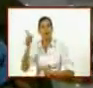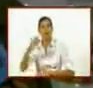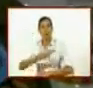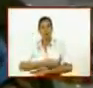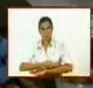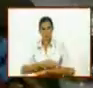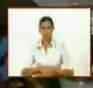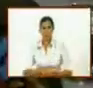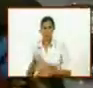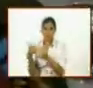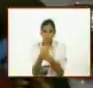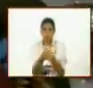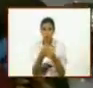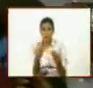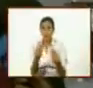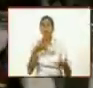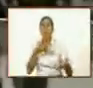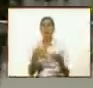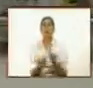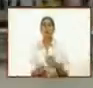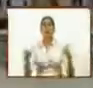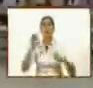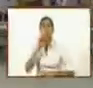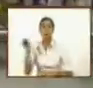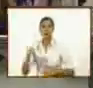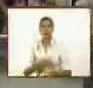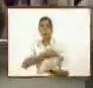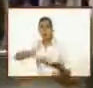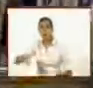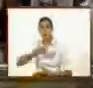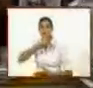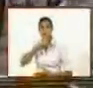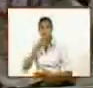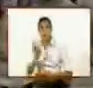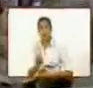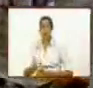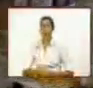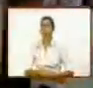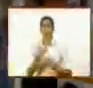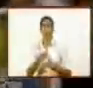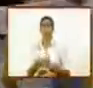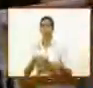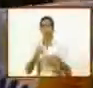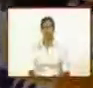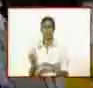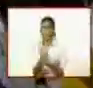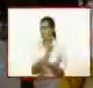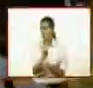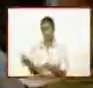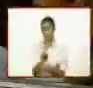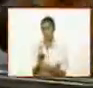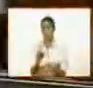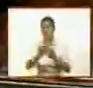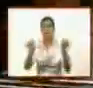en Honduras, la persecución contra la libertad de expresión. La expulsión de estos periodistas no truncará el compromiso de los comunicadores